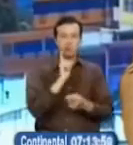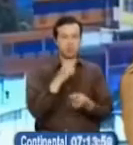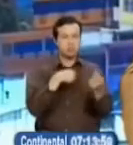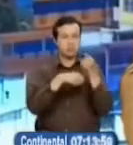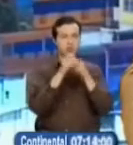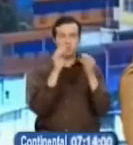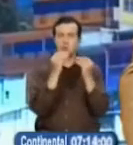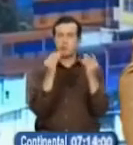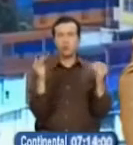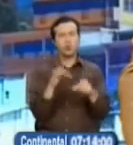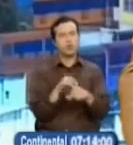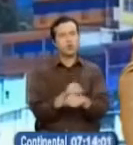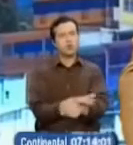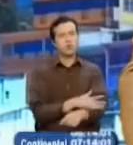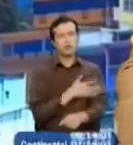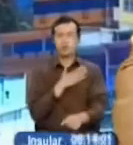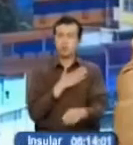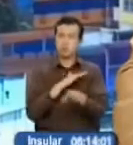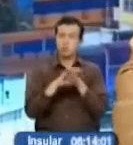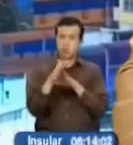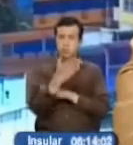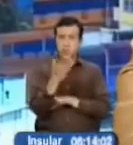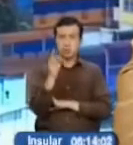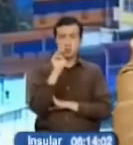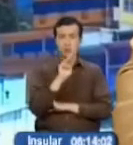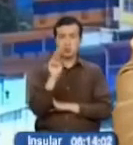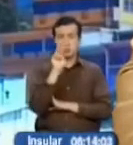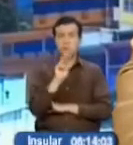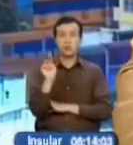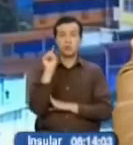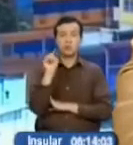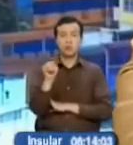invito, Carlos, a ingresar en la página web